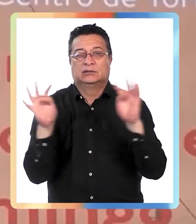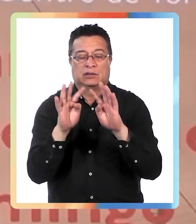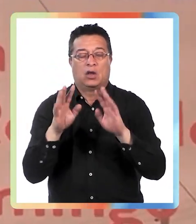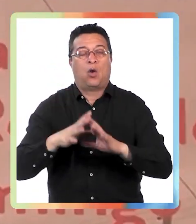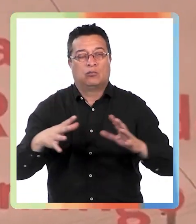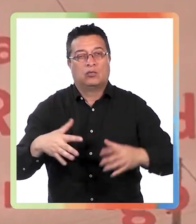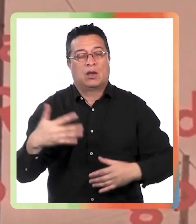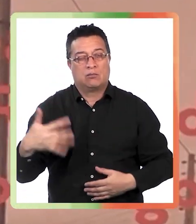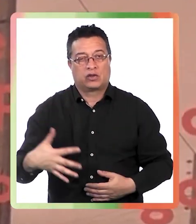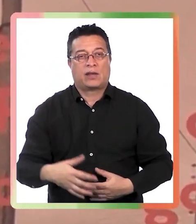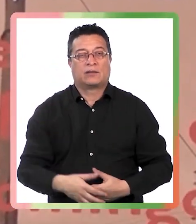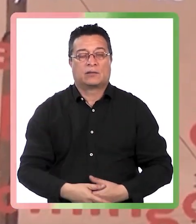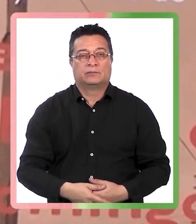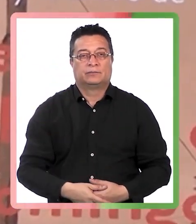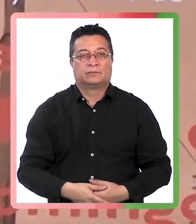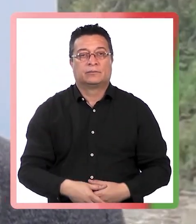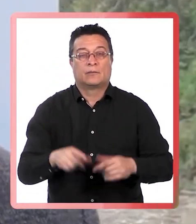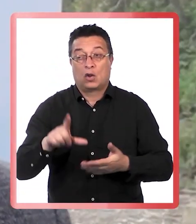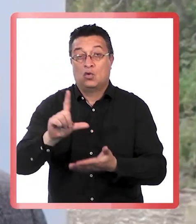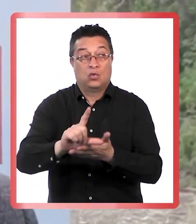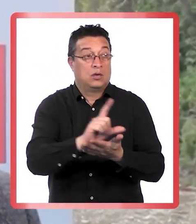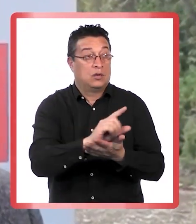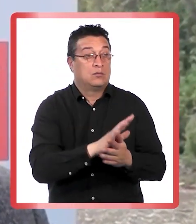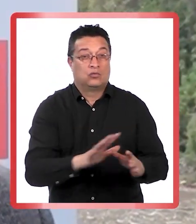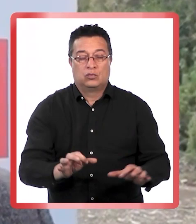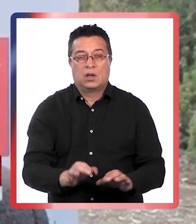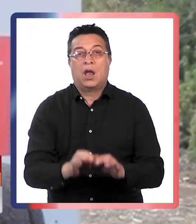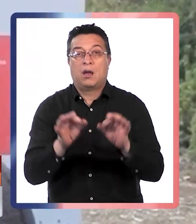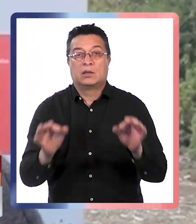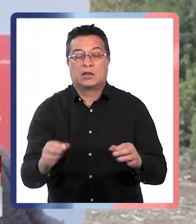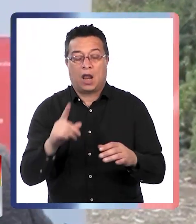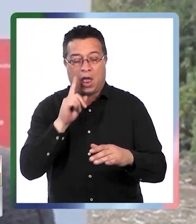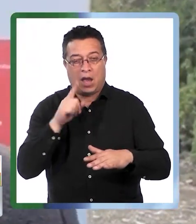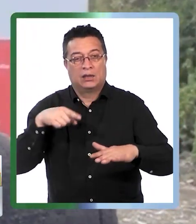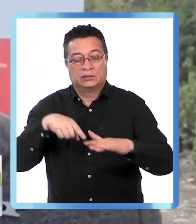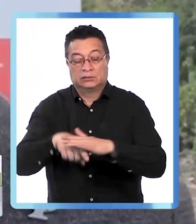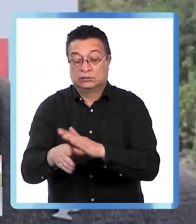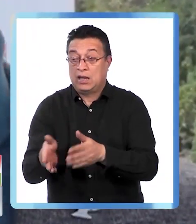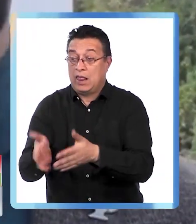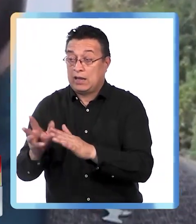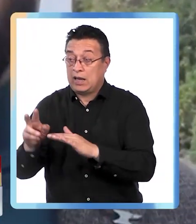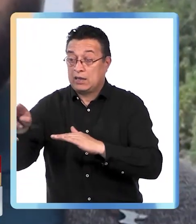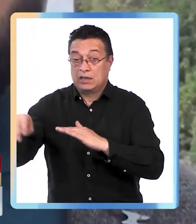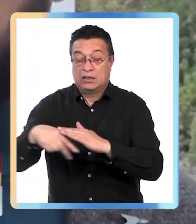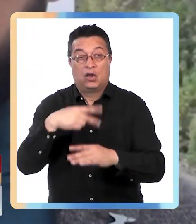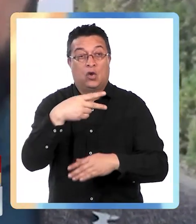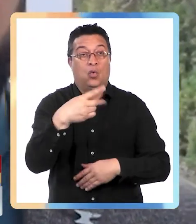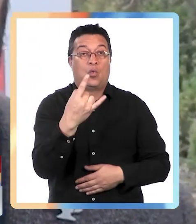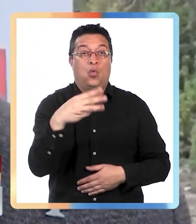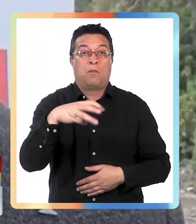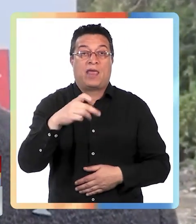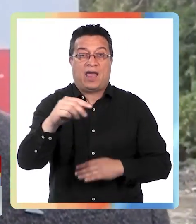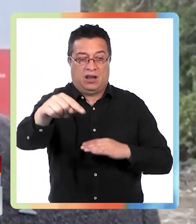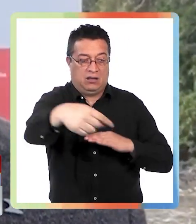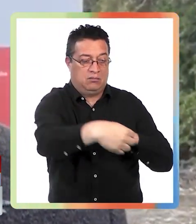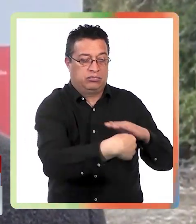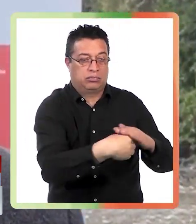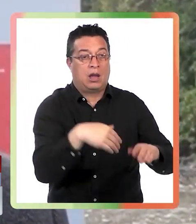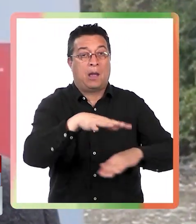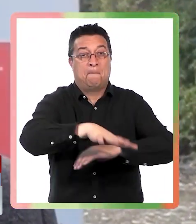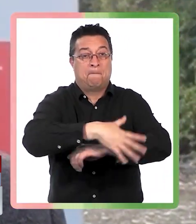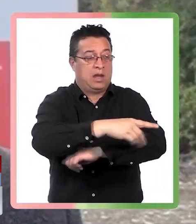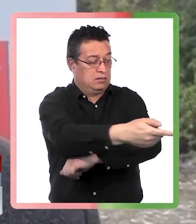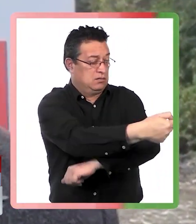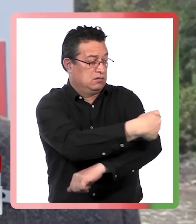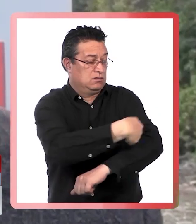importante. Este espacio es muy particular, tiene acceso desde la calle, desde el humedal, desde el mar, entonces